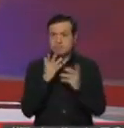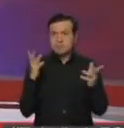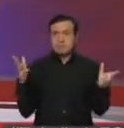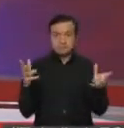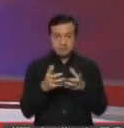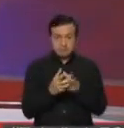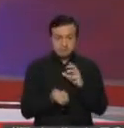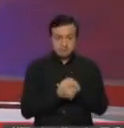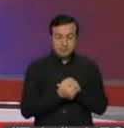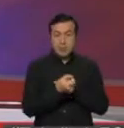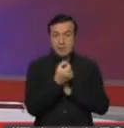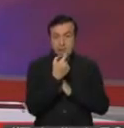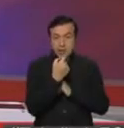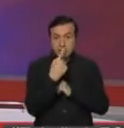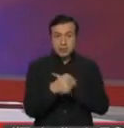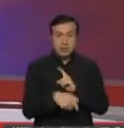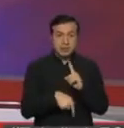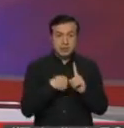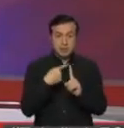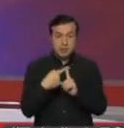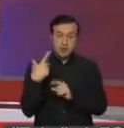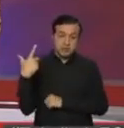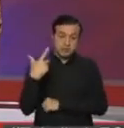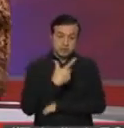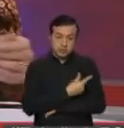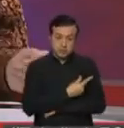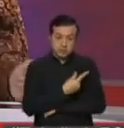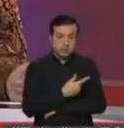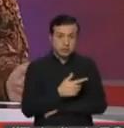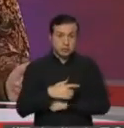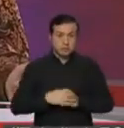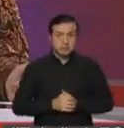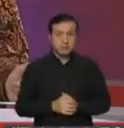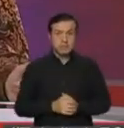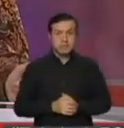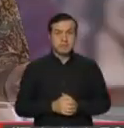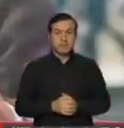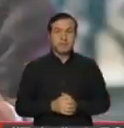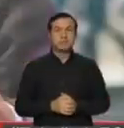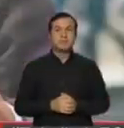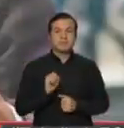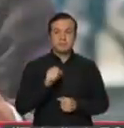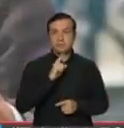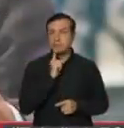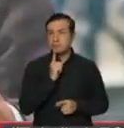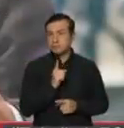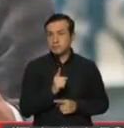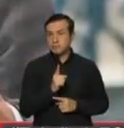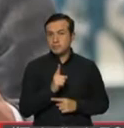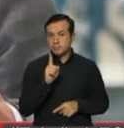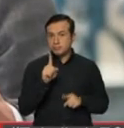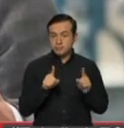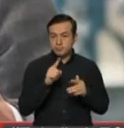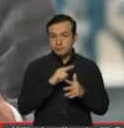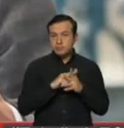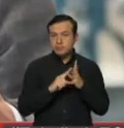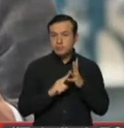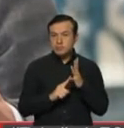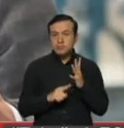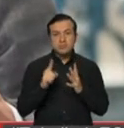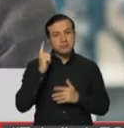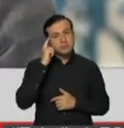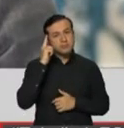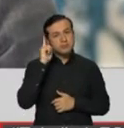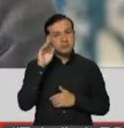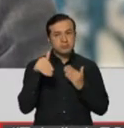desarrollar tanto medicamentos para combatir al coronavirus como una vacuna? Así es. Hay un objetivo inmediato. Creo que en eso